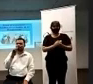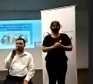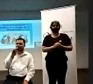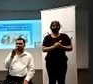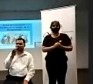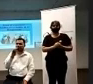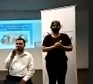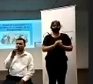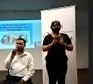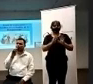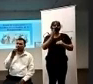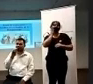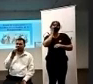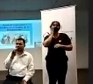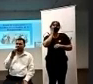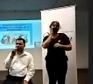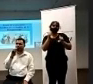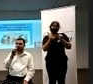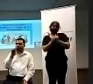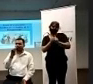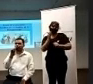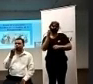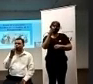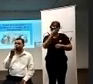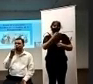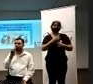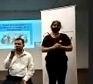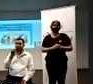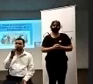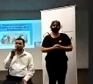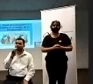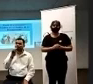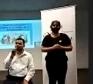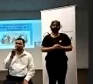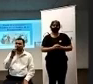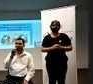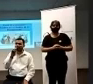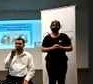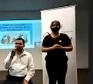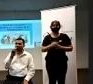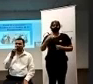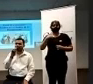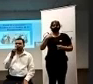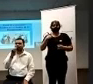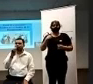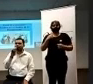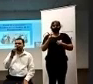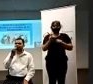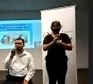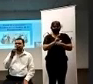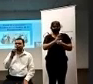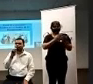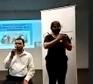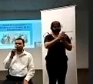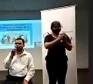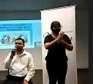las farmacias que tenemos que podemos acceder a algo. Pero yo como persona y como activista de la discapacidad, tengo que saber